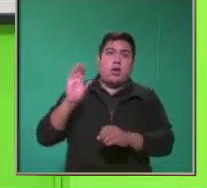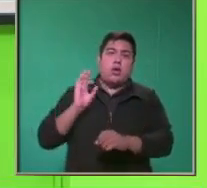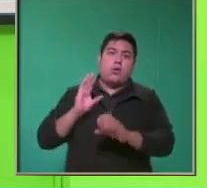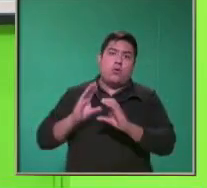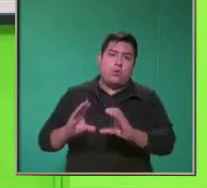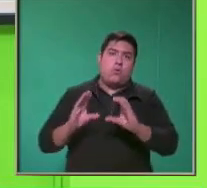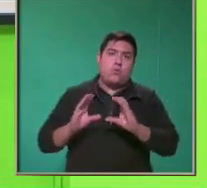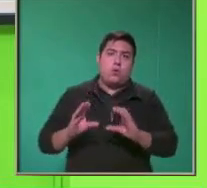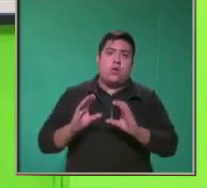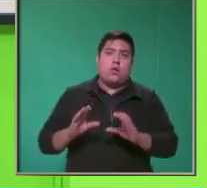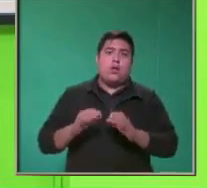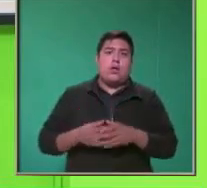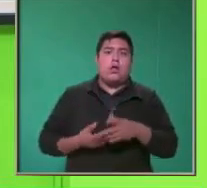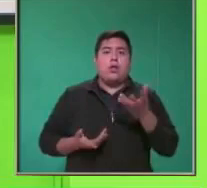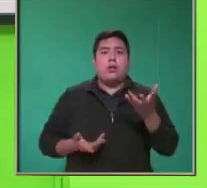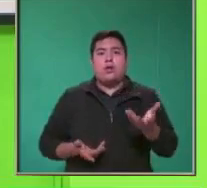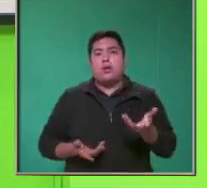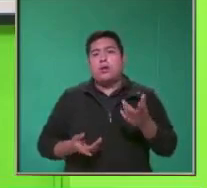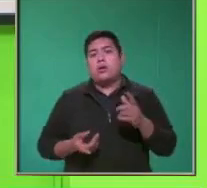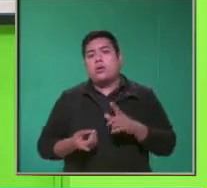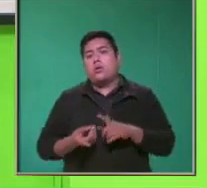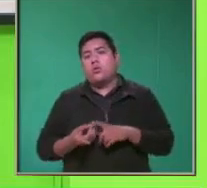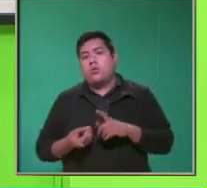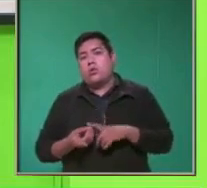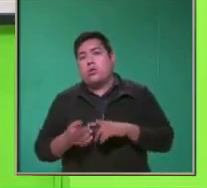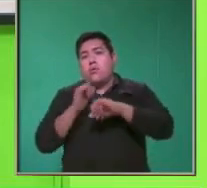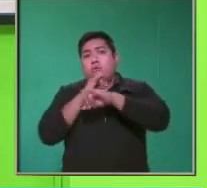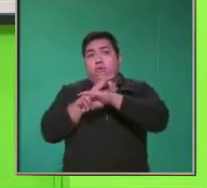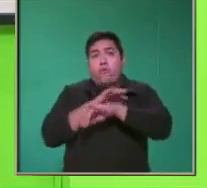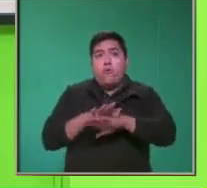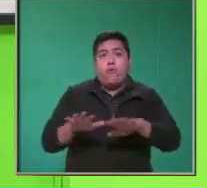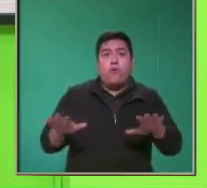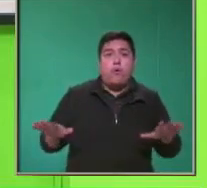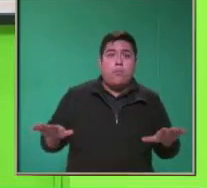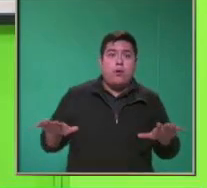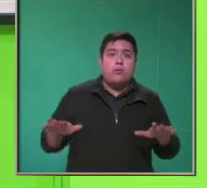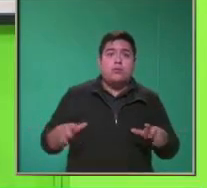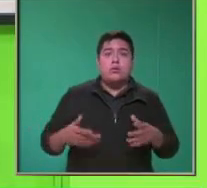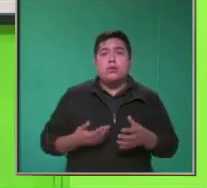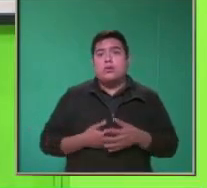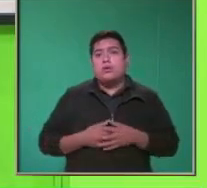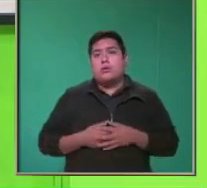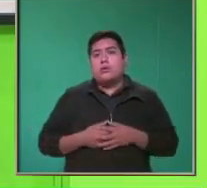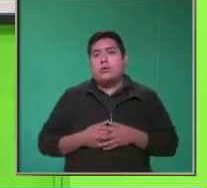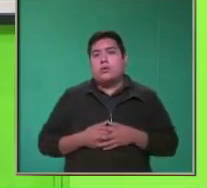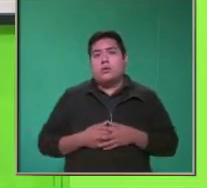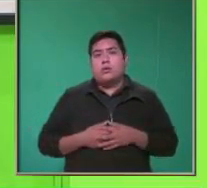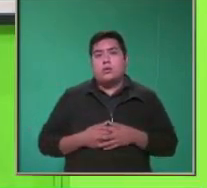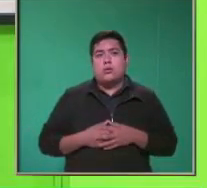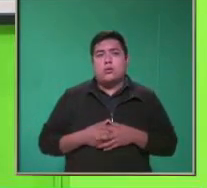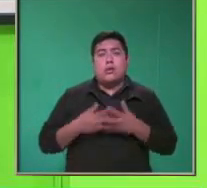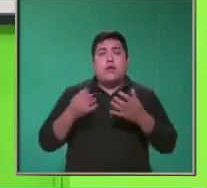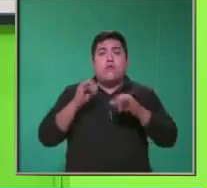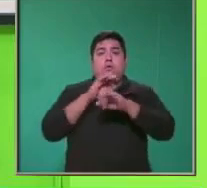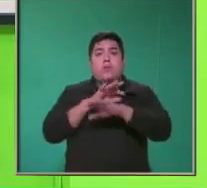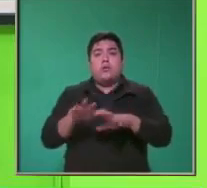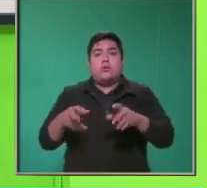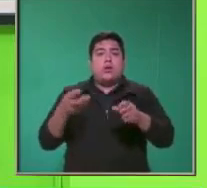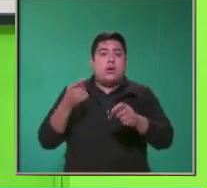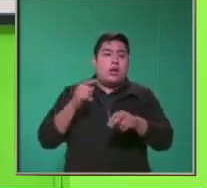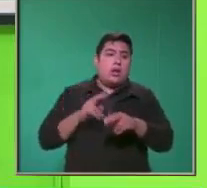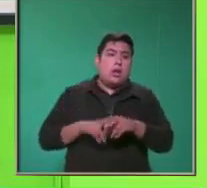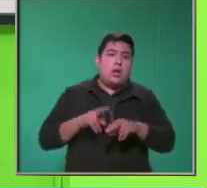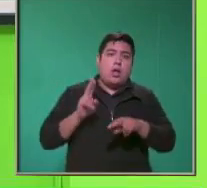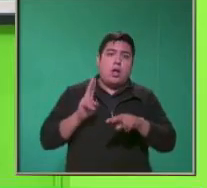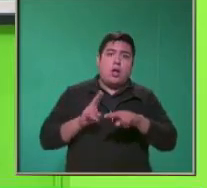¿De dónde podemos tomar información? ¿De dónde podemos encontrar esa información que nos